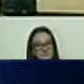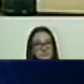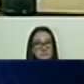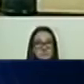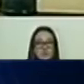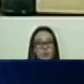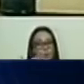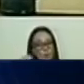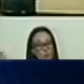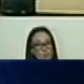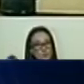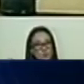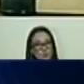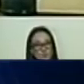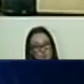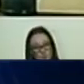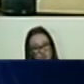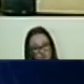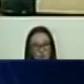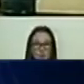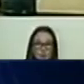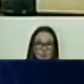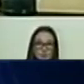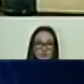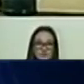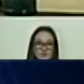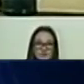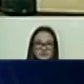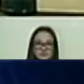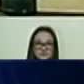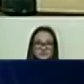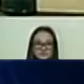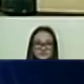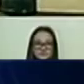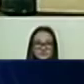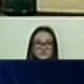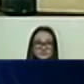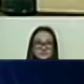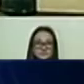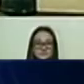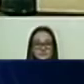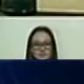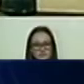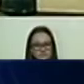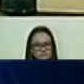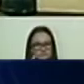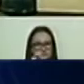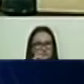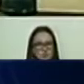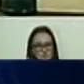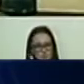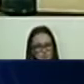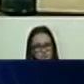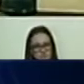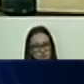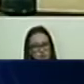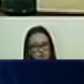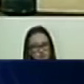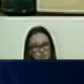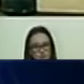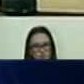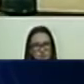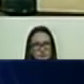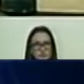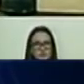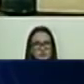y orgullosos de la historia. Nosotros somos portaestandartes, guardianes y custodios de la historia sagrada